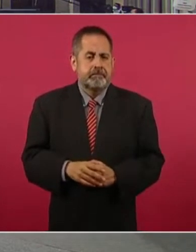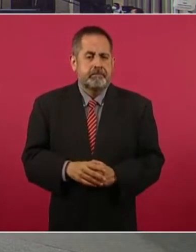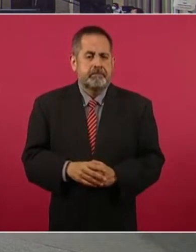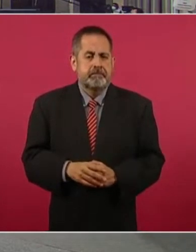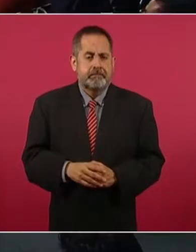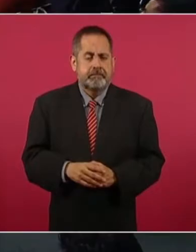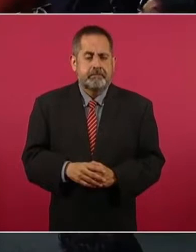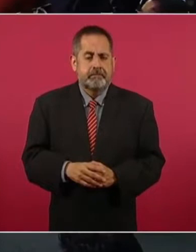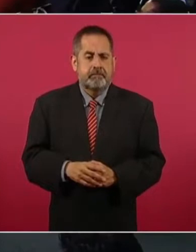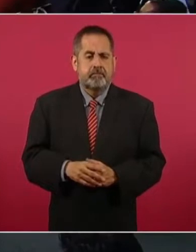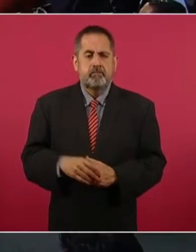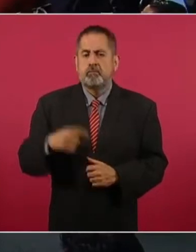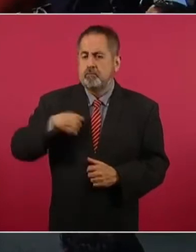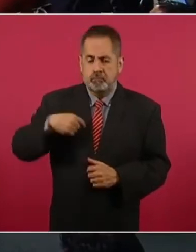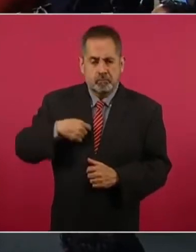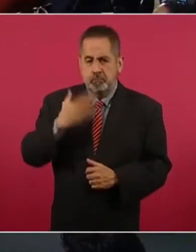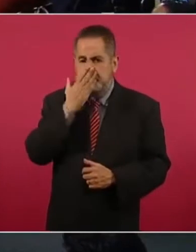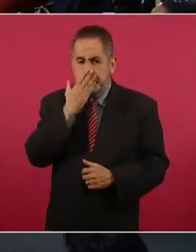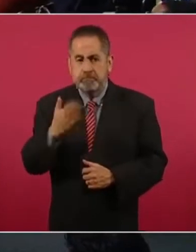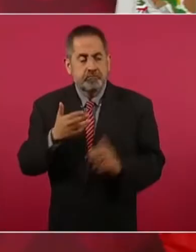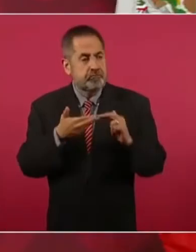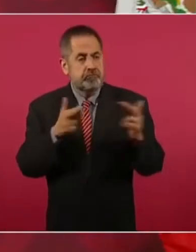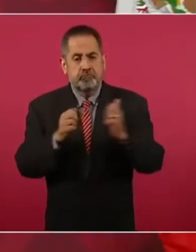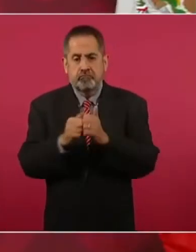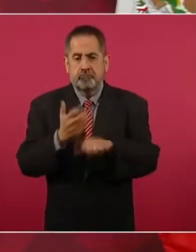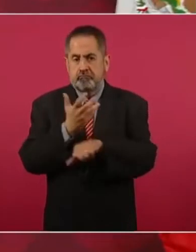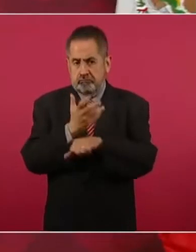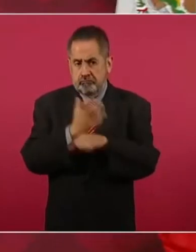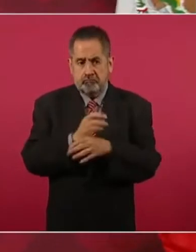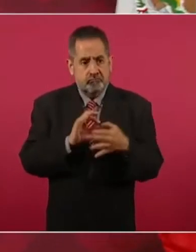hemos mantenido una buena relación con el gobierno de Estados Unidos.